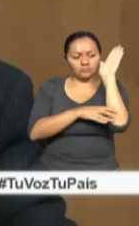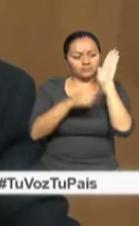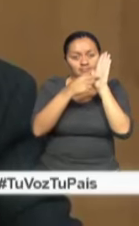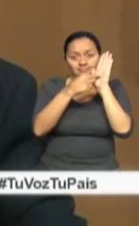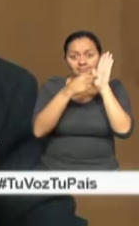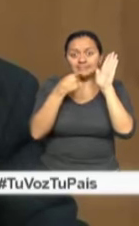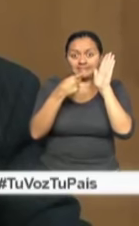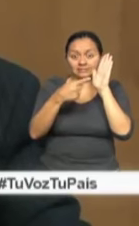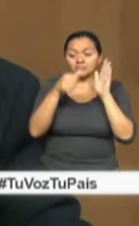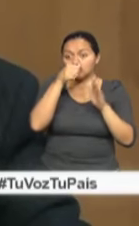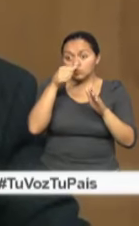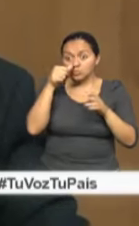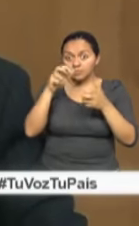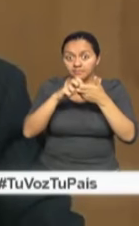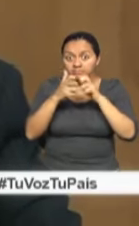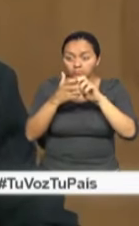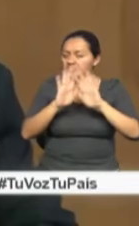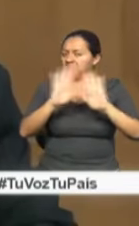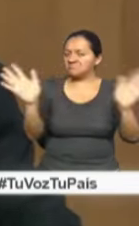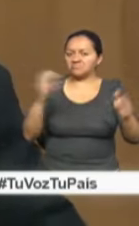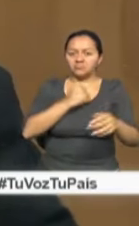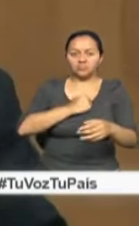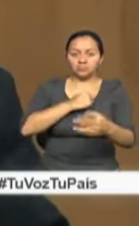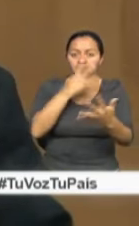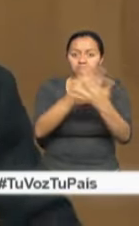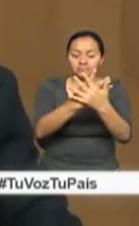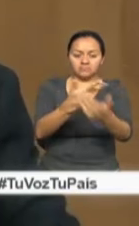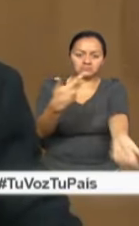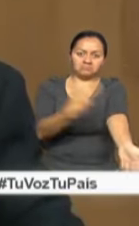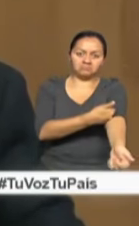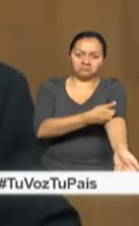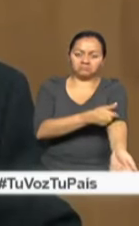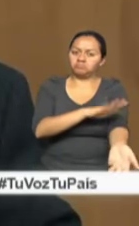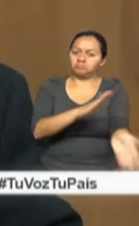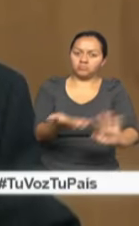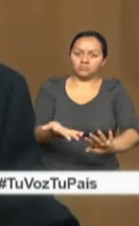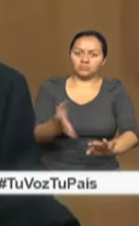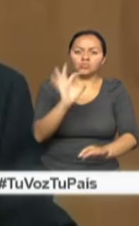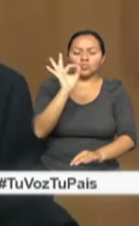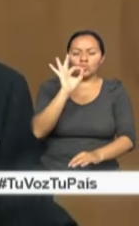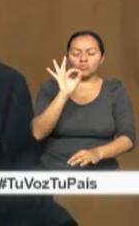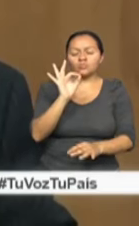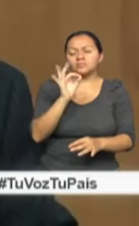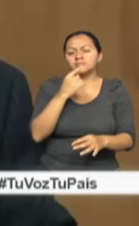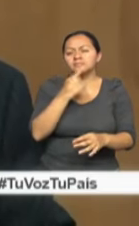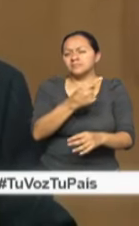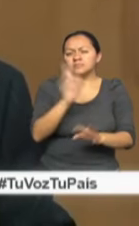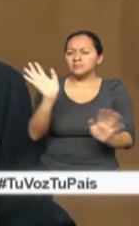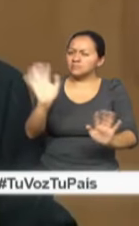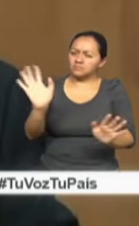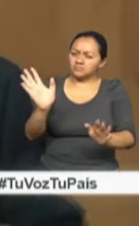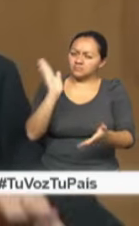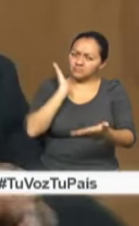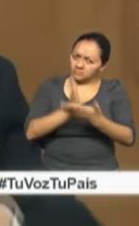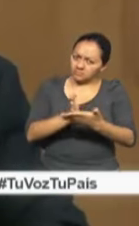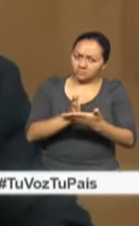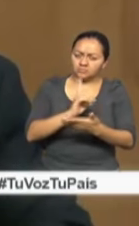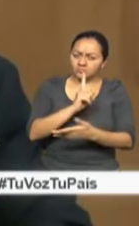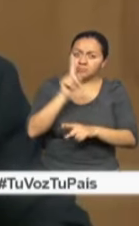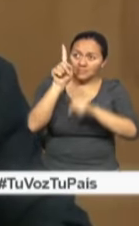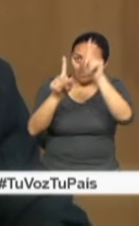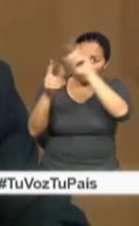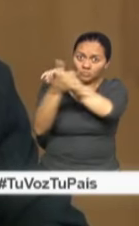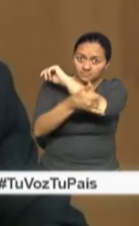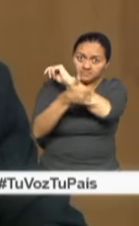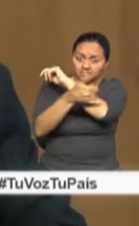deben dejar de aplicarla. Y ha ido más allá, insistiendo que muchos países que lo tienen,